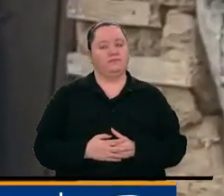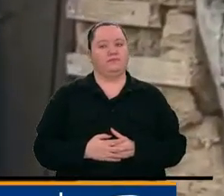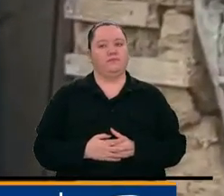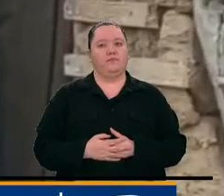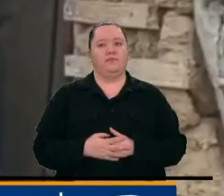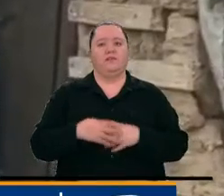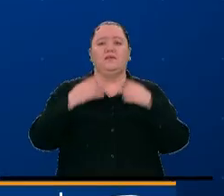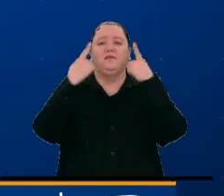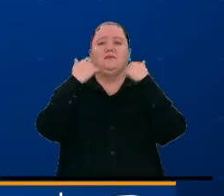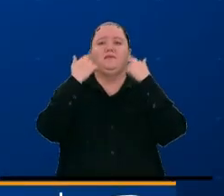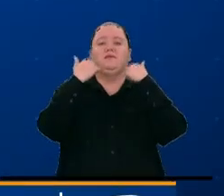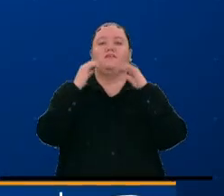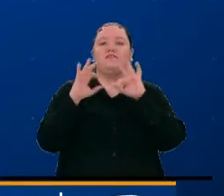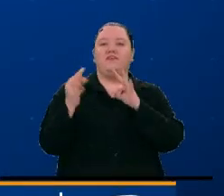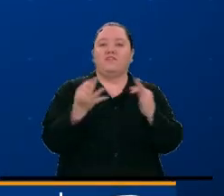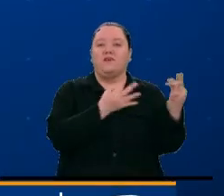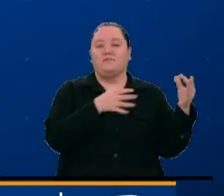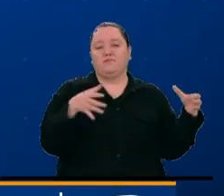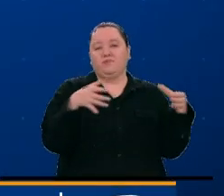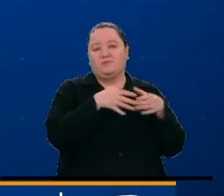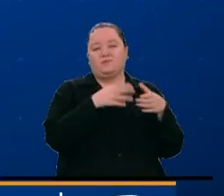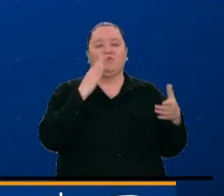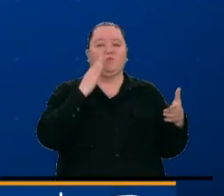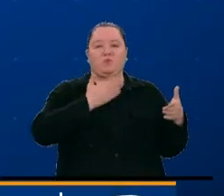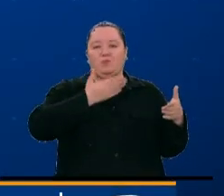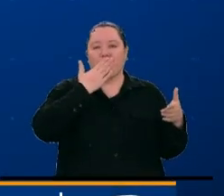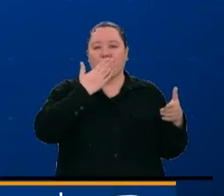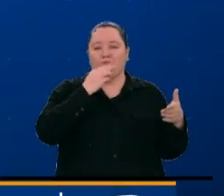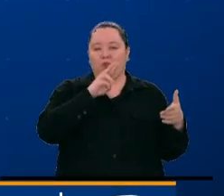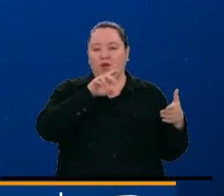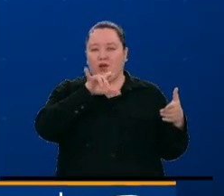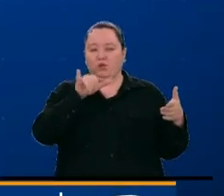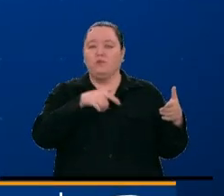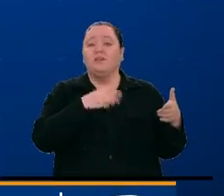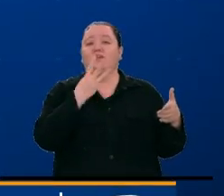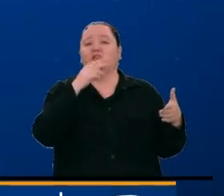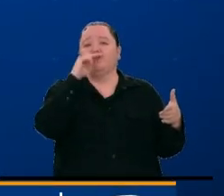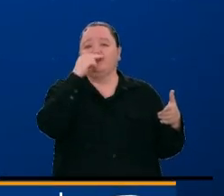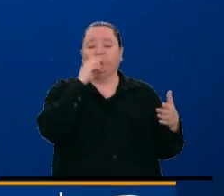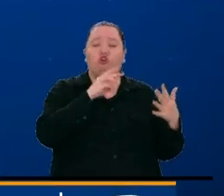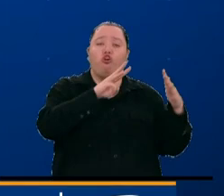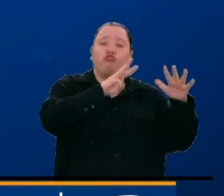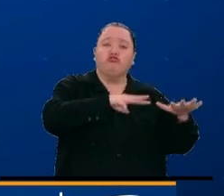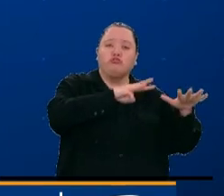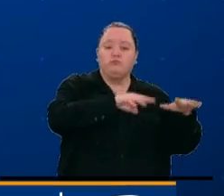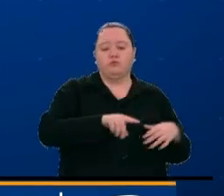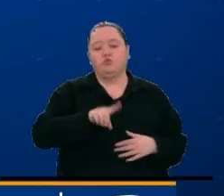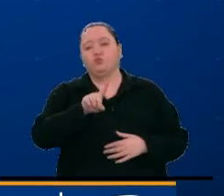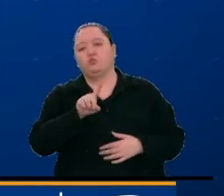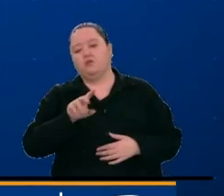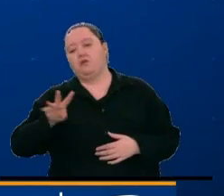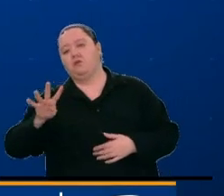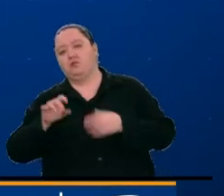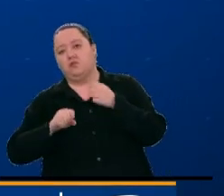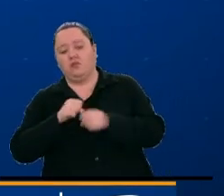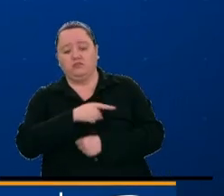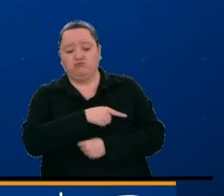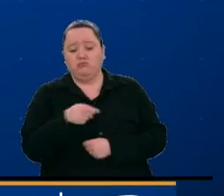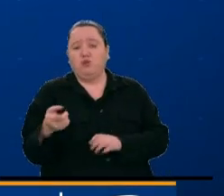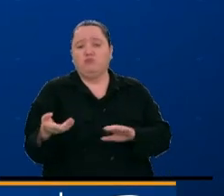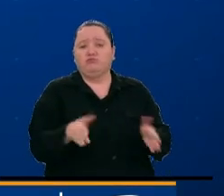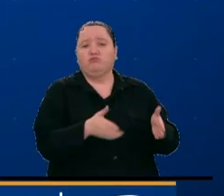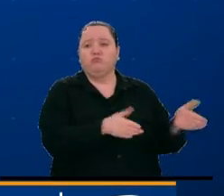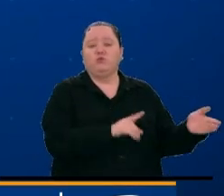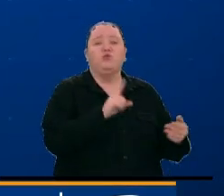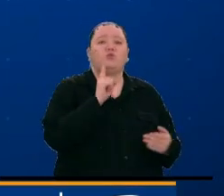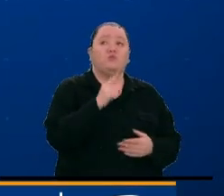El llanto de estas familias guayú se debe a los tres niños, uno de 8 meses y los otros de 1 y 4 años de edad, que murieron durante